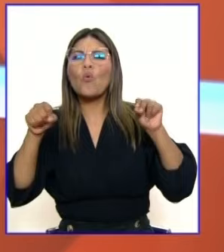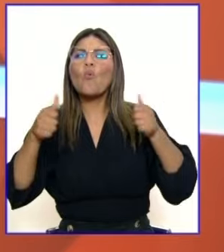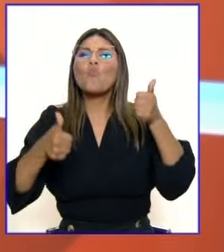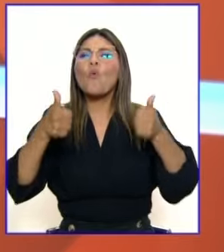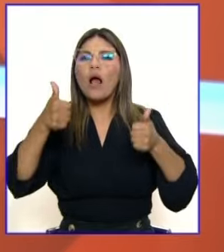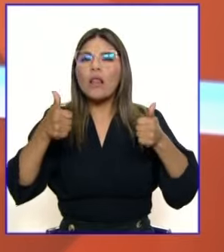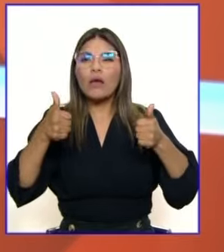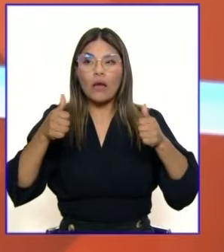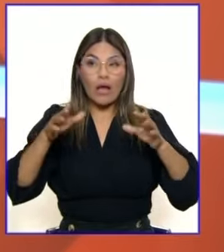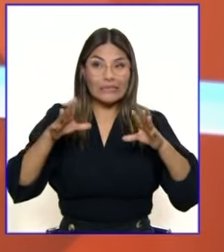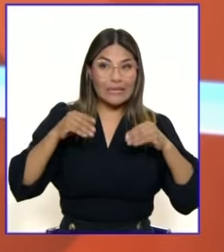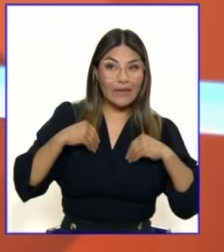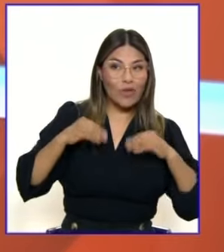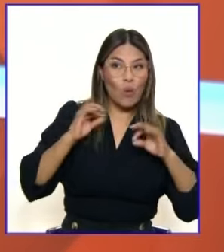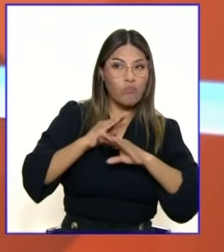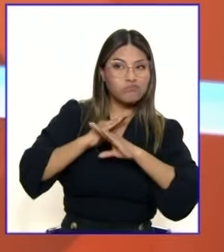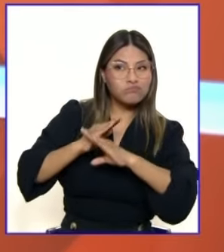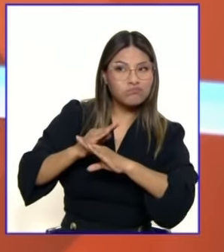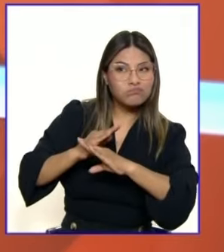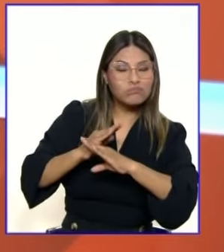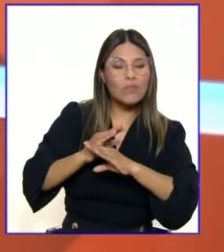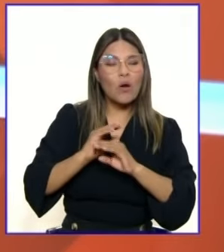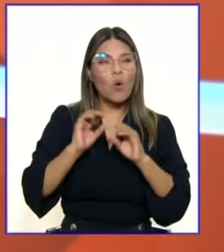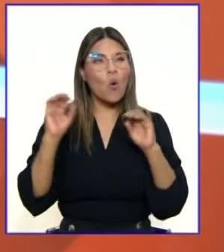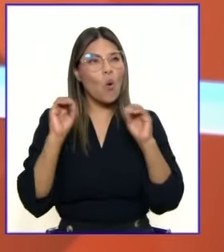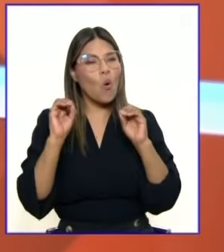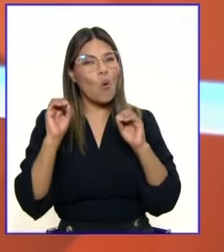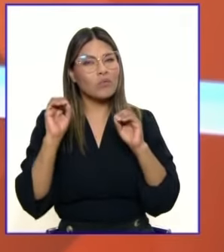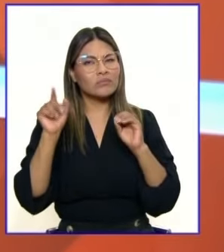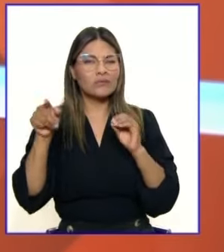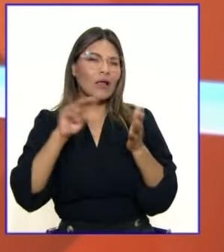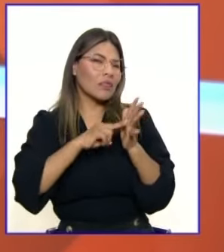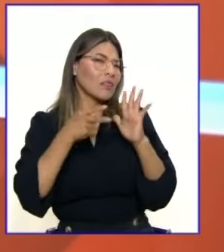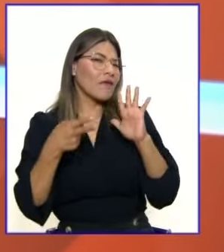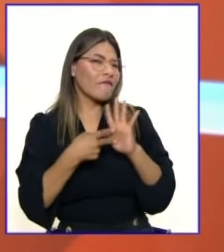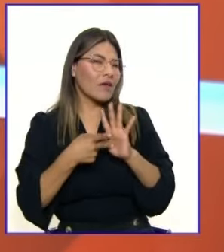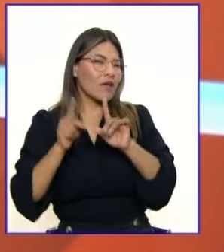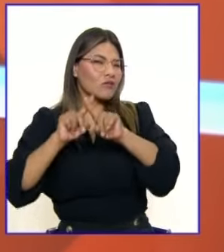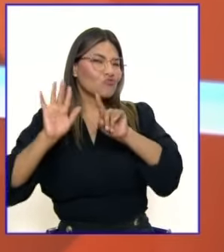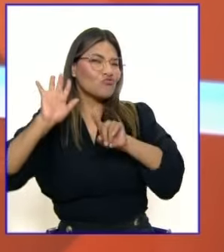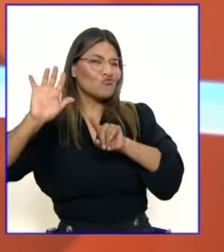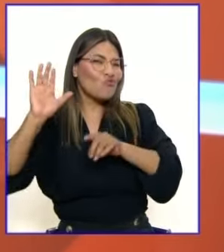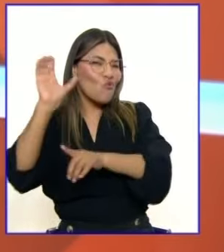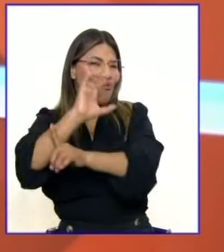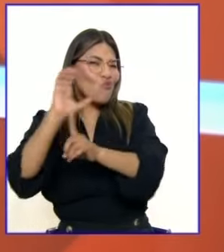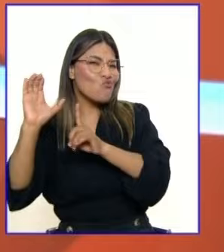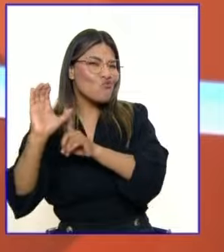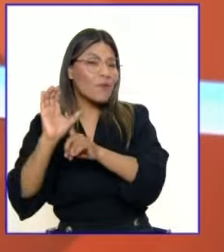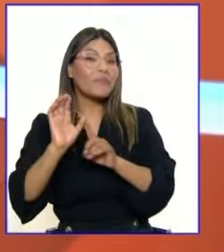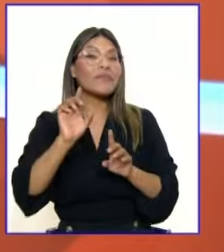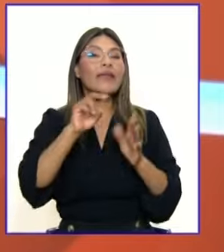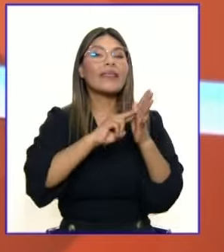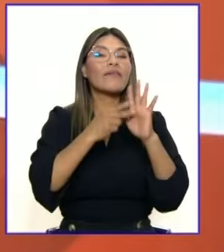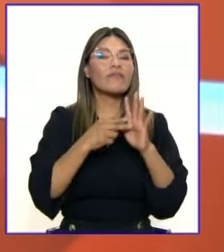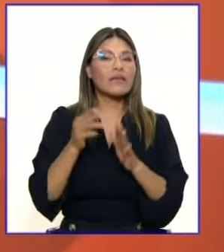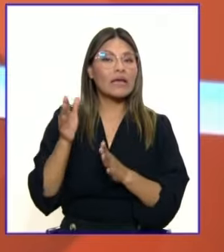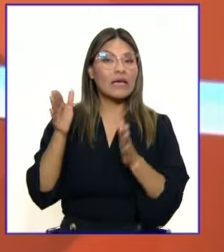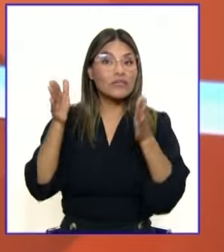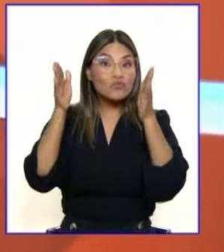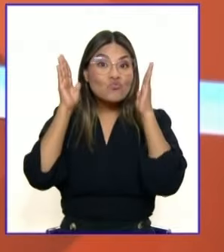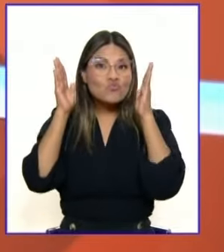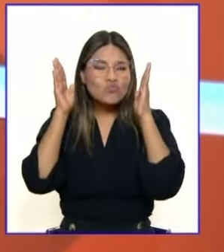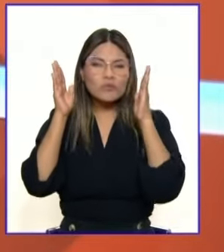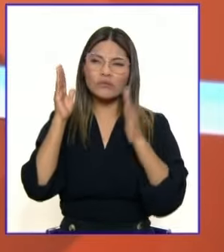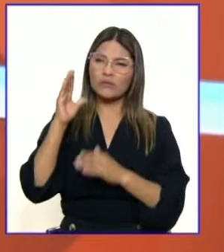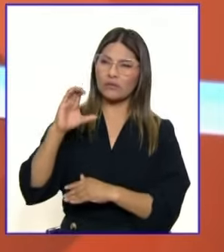es aceptación o rechazo, o es que también significa en algunas culturas, cuando dicen, por ejemplo, escuchan, simplemente no